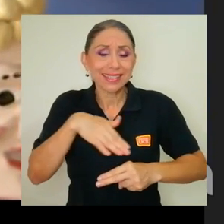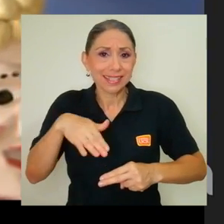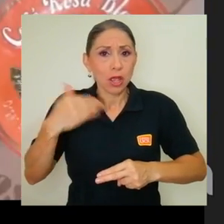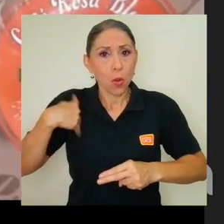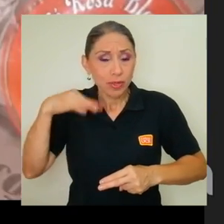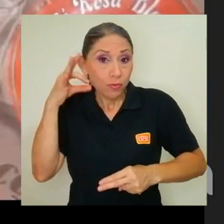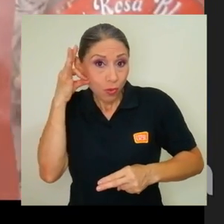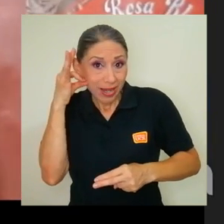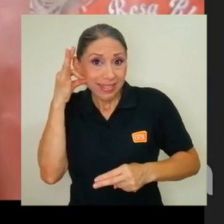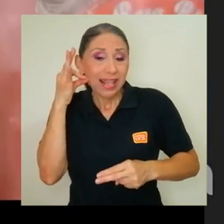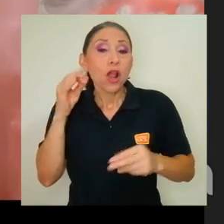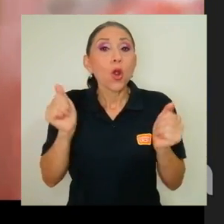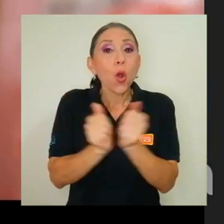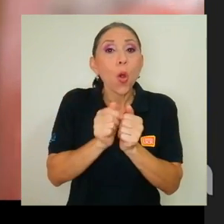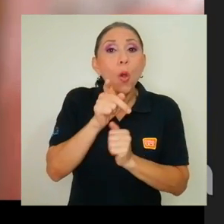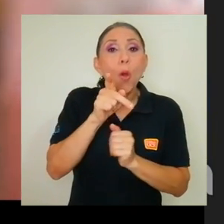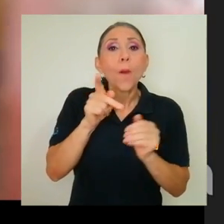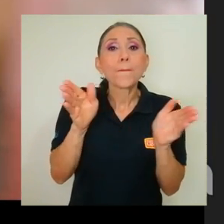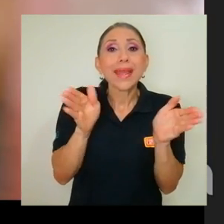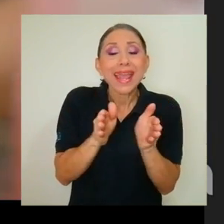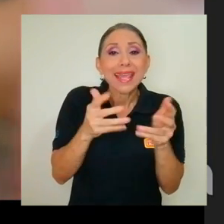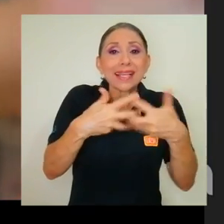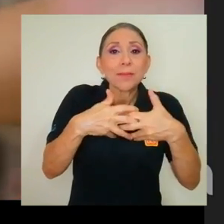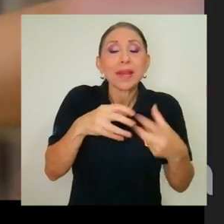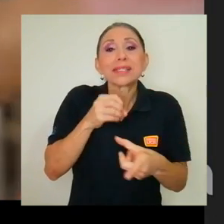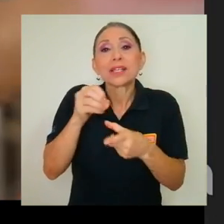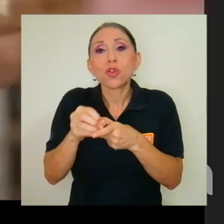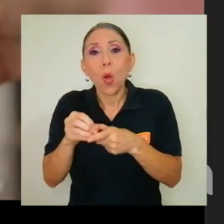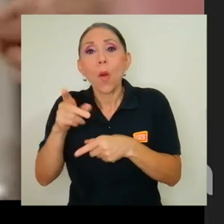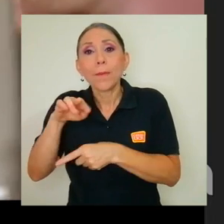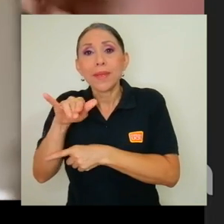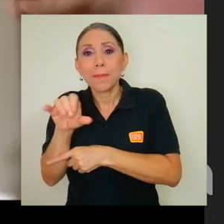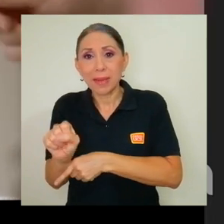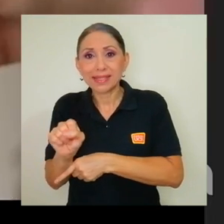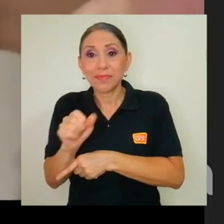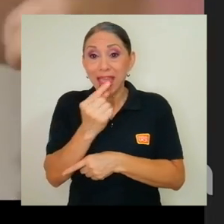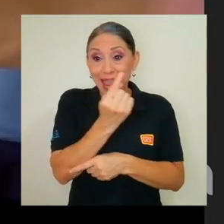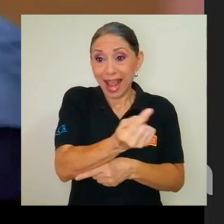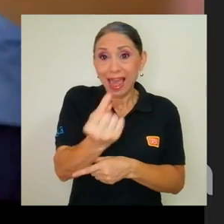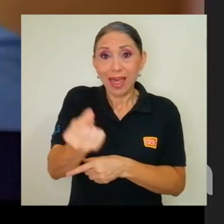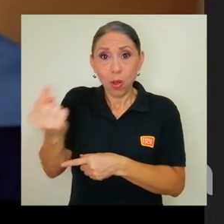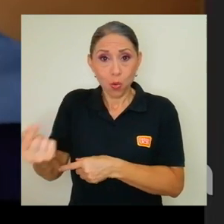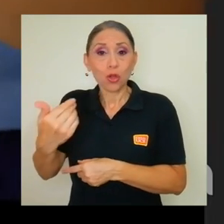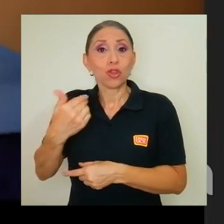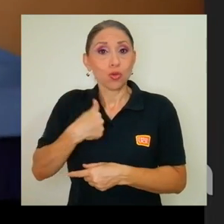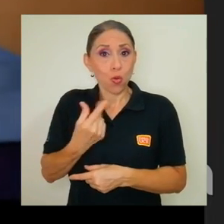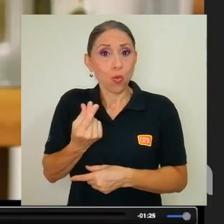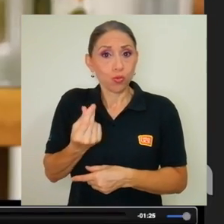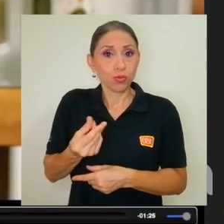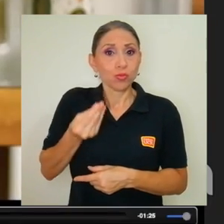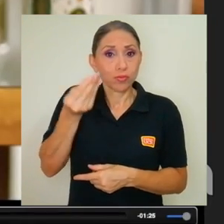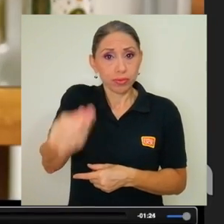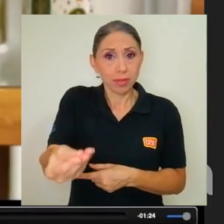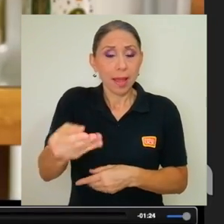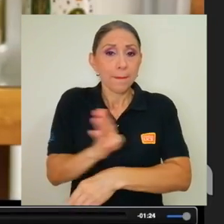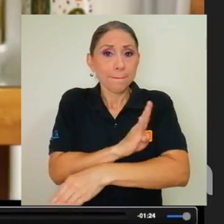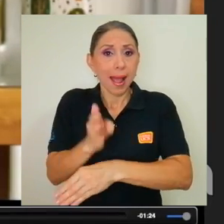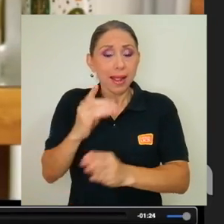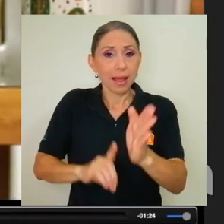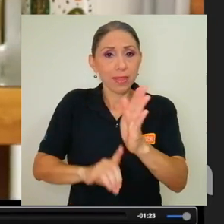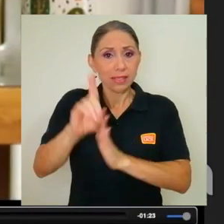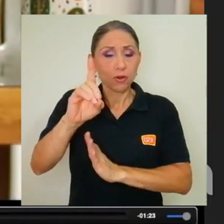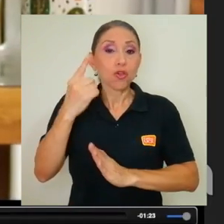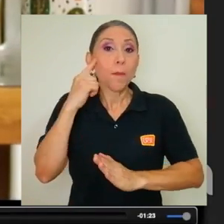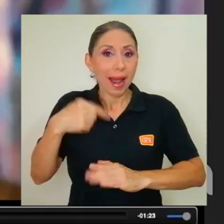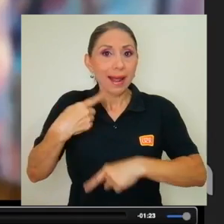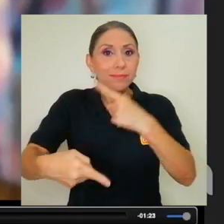del sector agrícola. Cada consorcio recibió fondos no reembolsables del Sistema de Banca para el Desarrollo para su